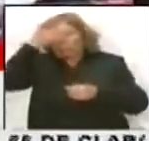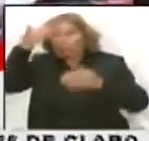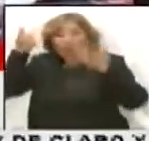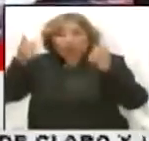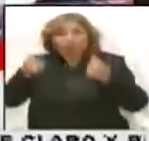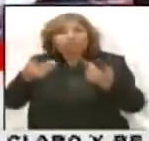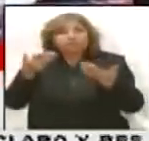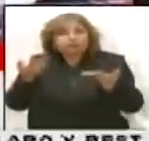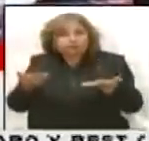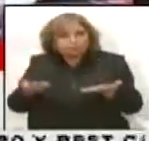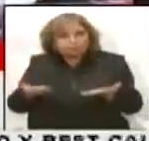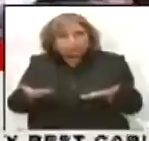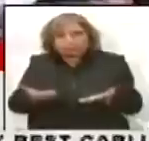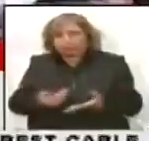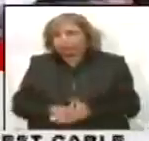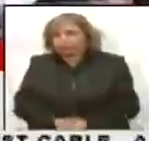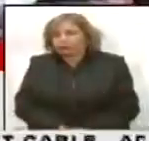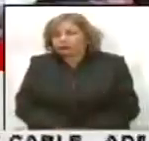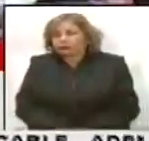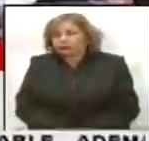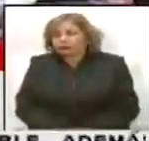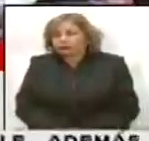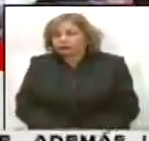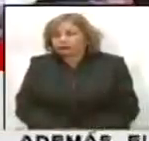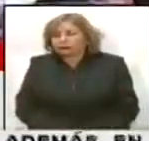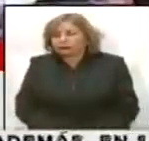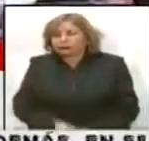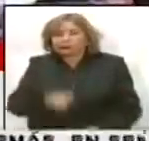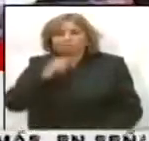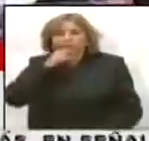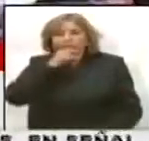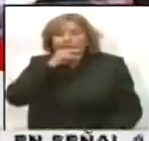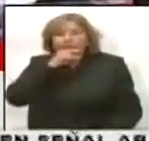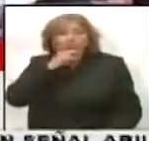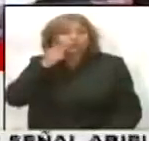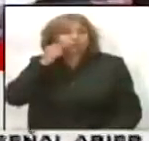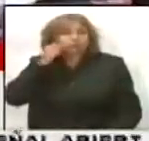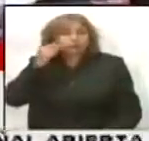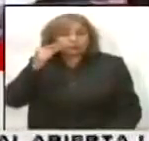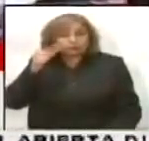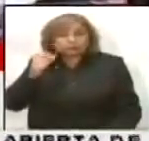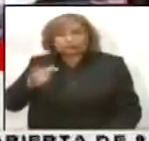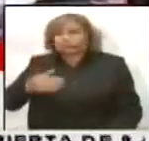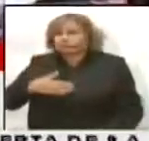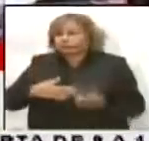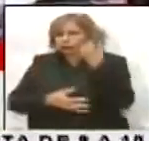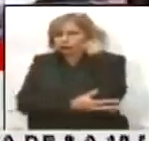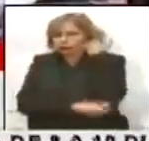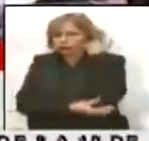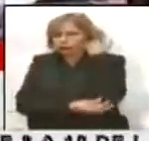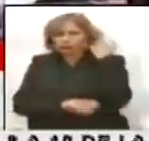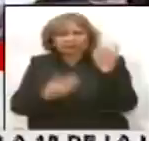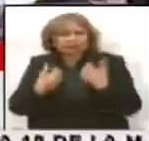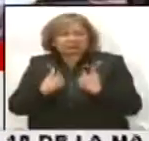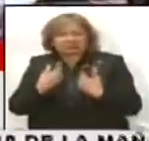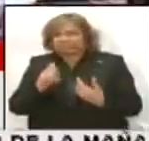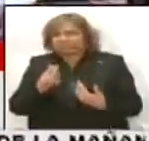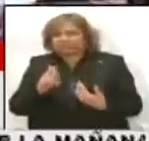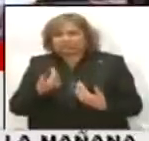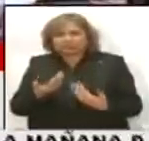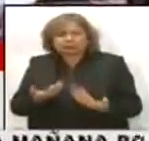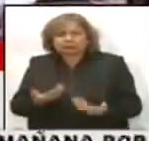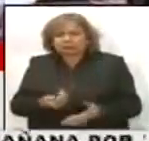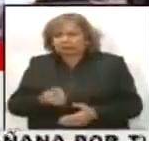su hijo, era llamada ¿cómo? Como terrorista. Así la llamaban. Una mujer quechua hablante, una mujer pobre, una mujer sin más recursos que su